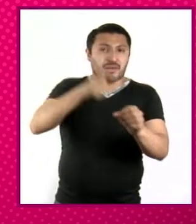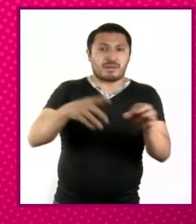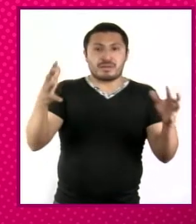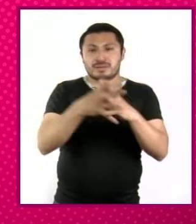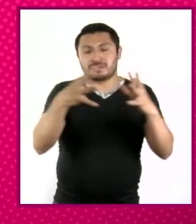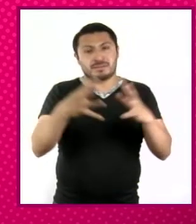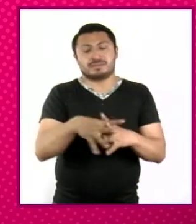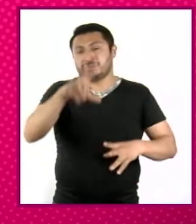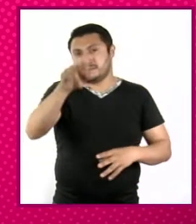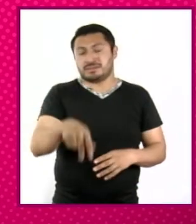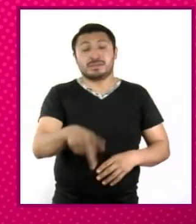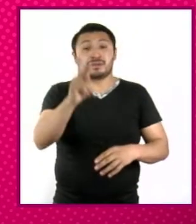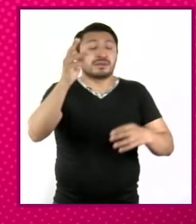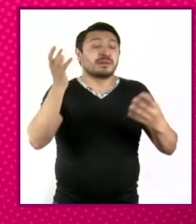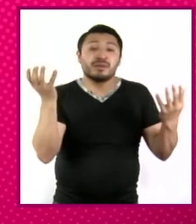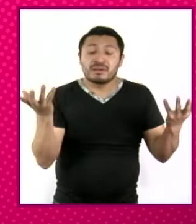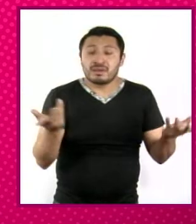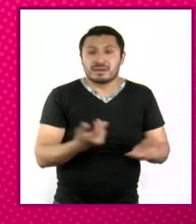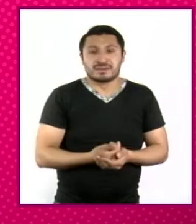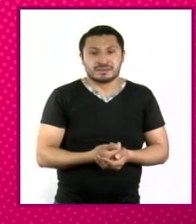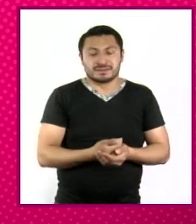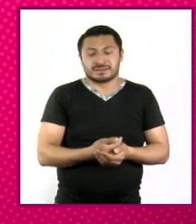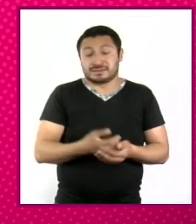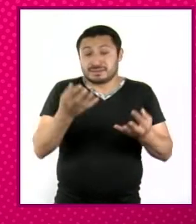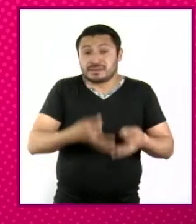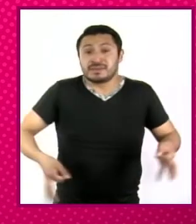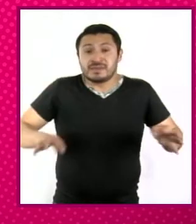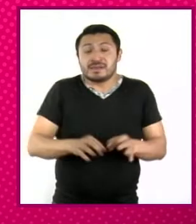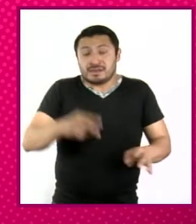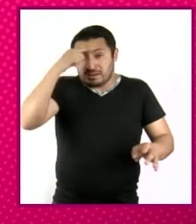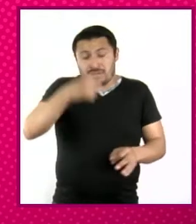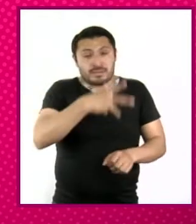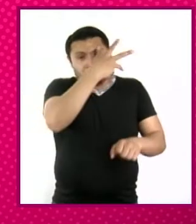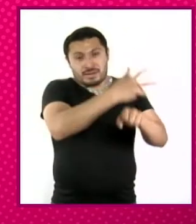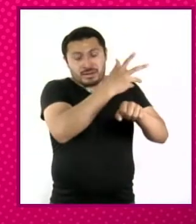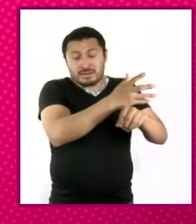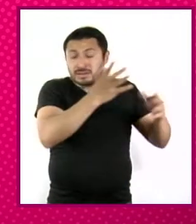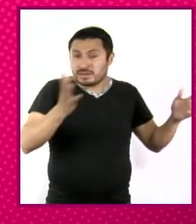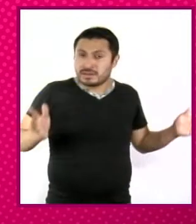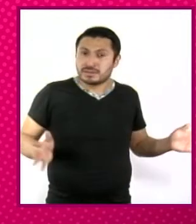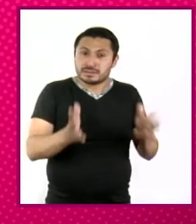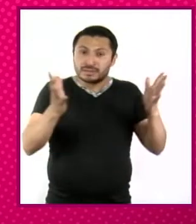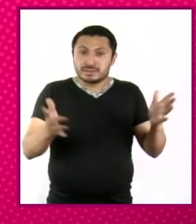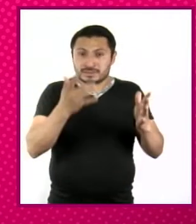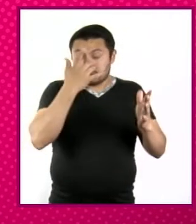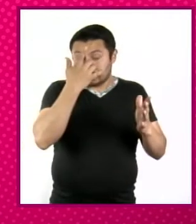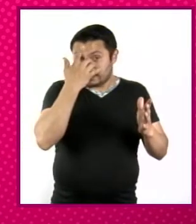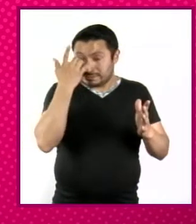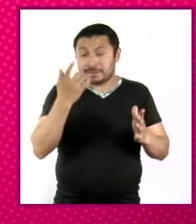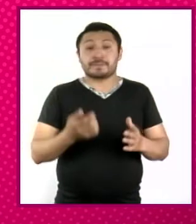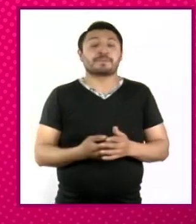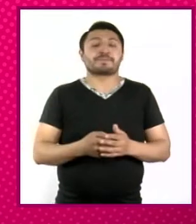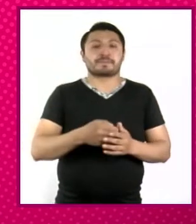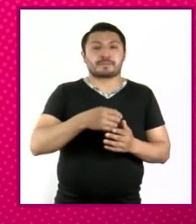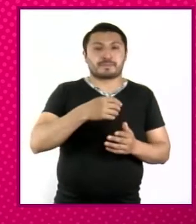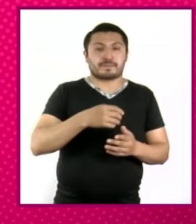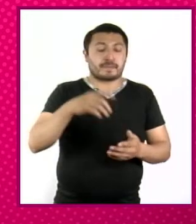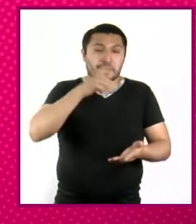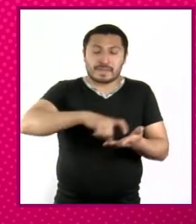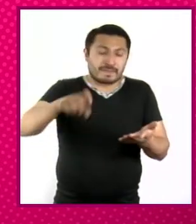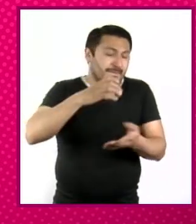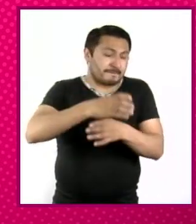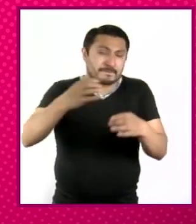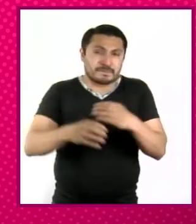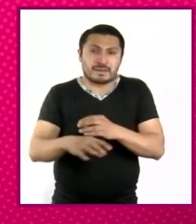conflicto bélico, fue un motor para que los Estados Unidos, por ejemplo, pudieran abastecerse de materias primas y